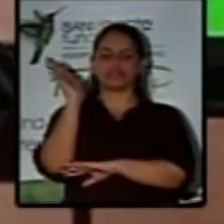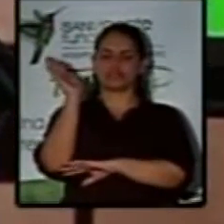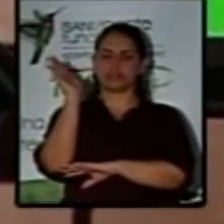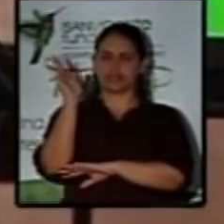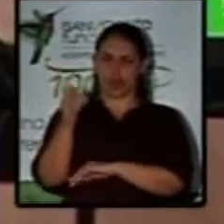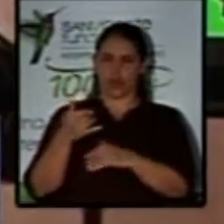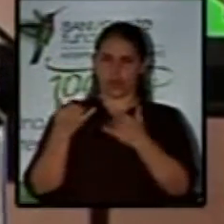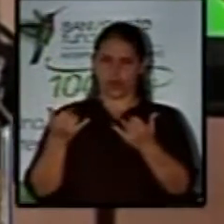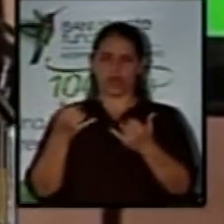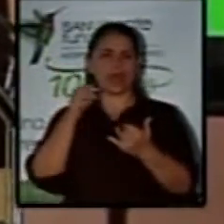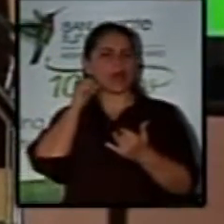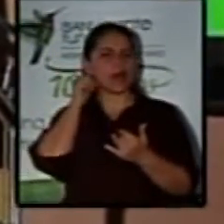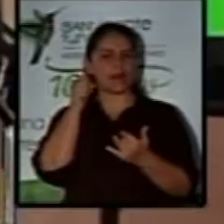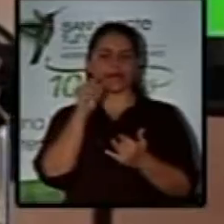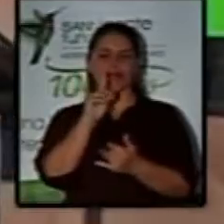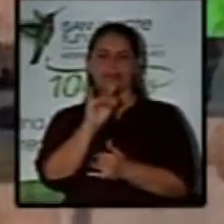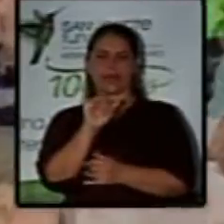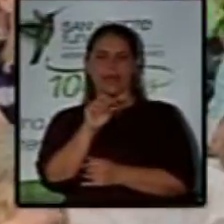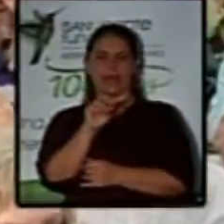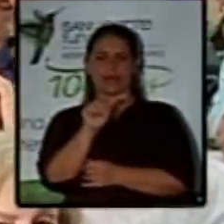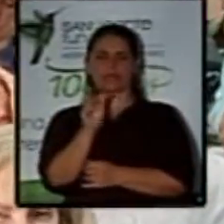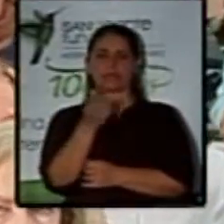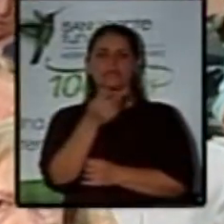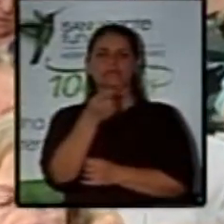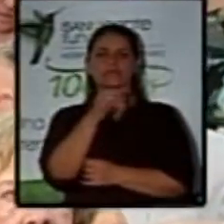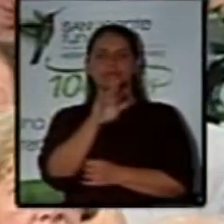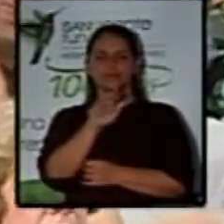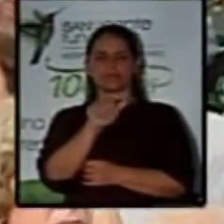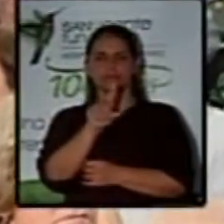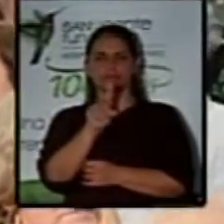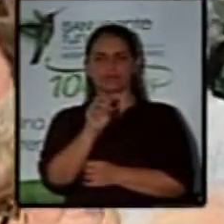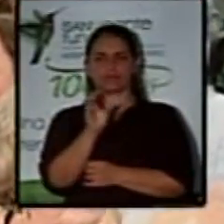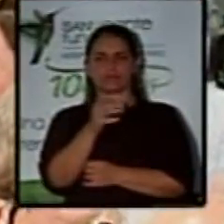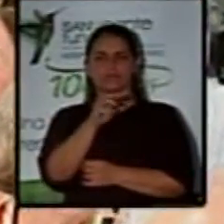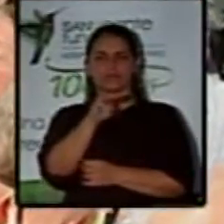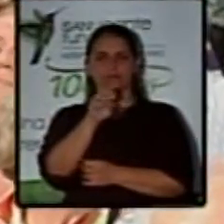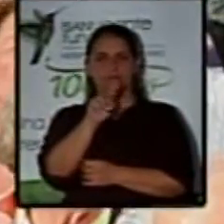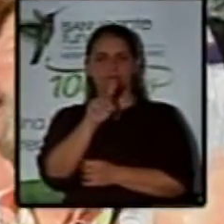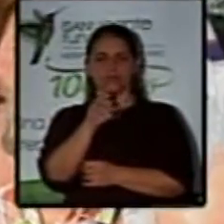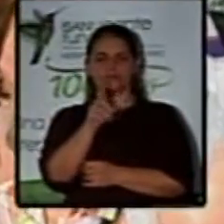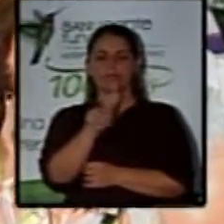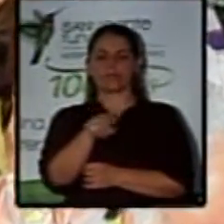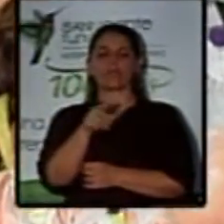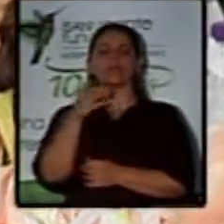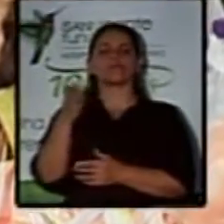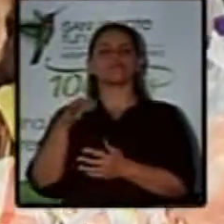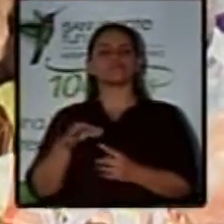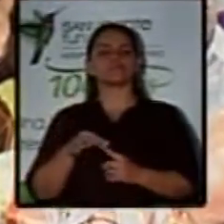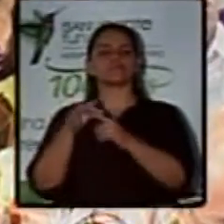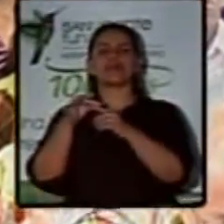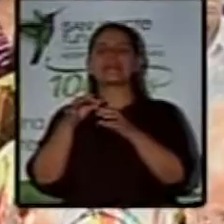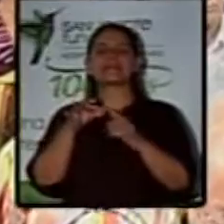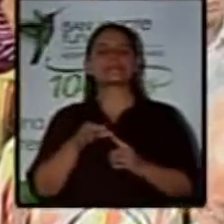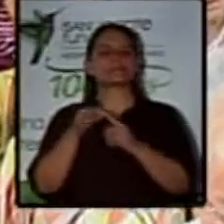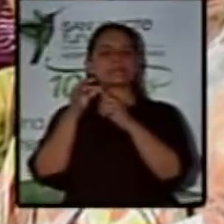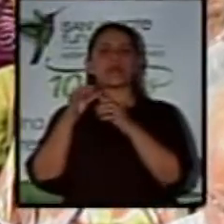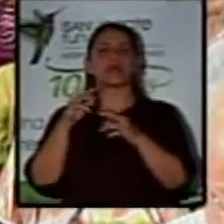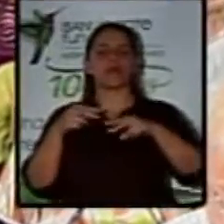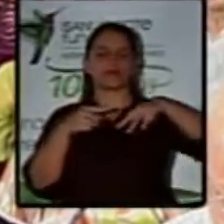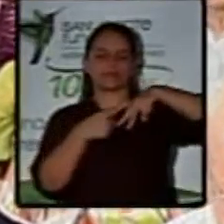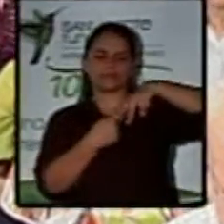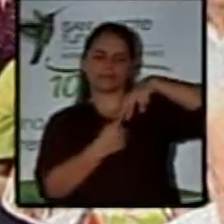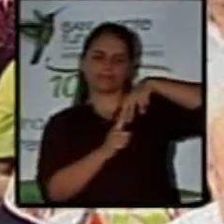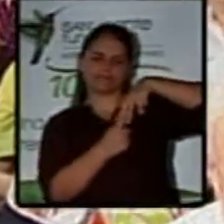de hoy, la doctora Diana Giraldo Méndez. Ella es médica internista, subespecialista en vascular, quien nos hablará sobre